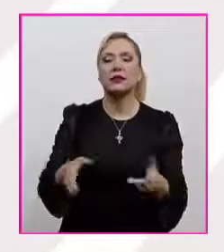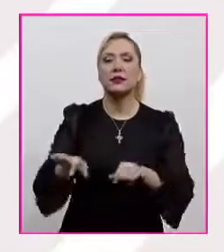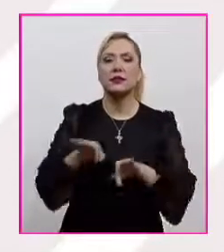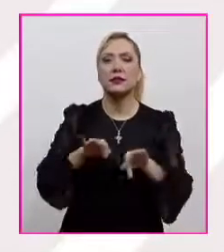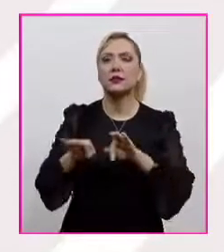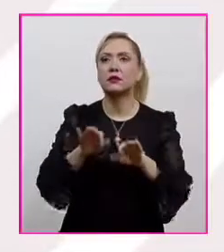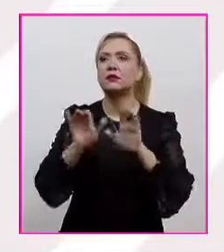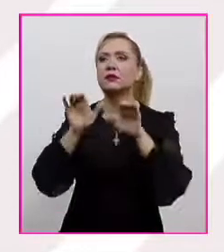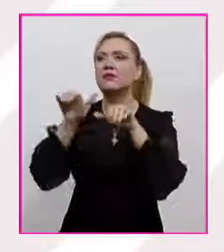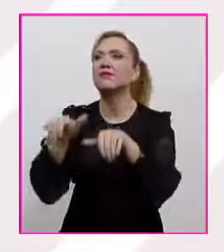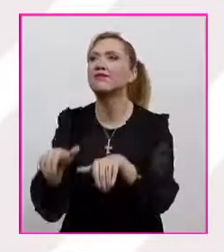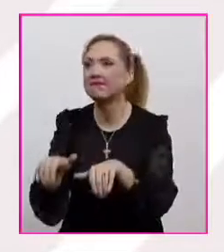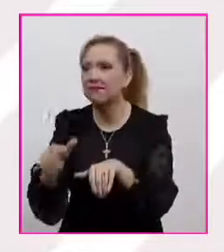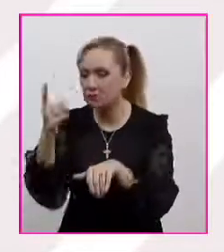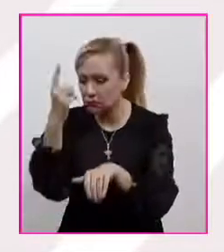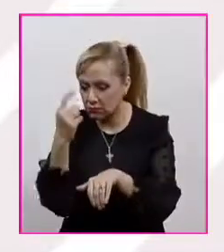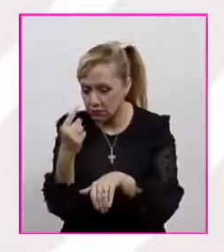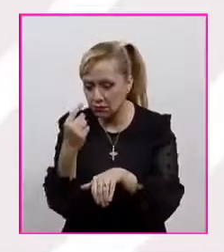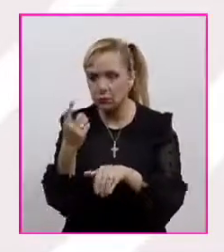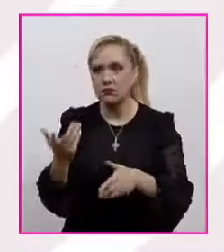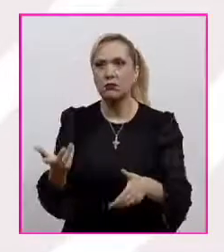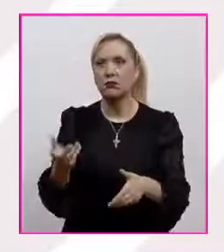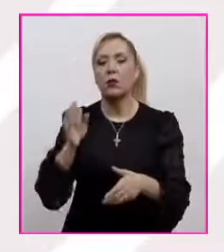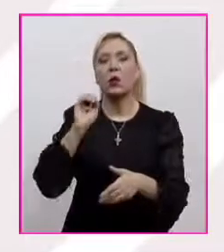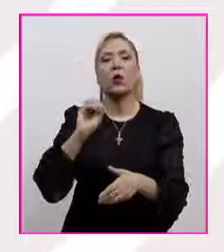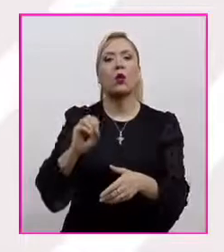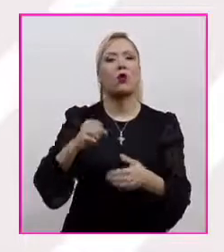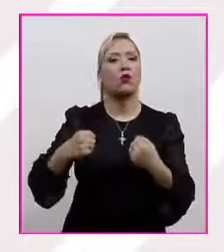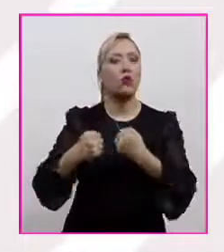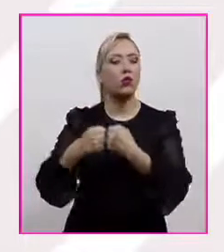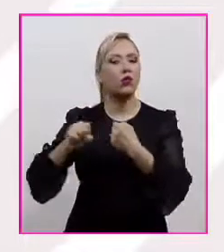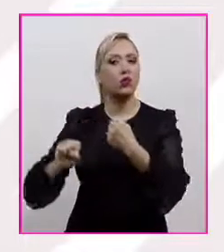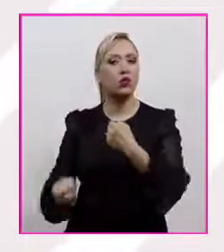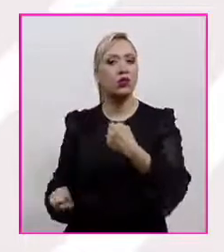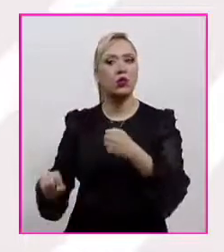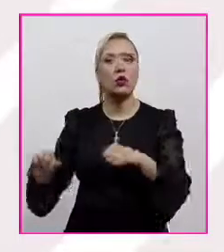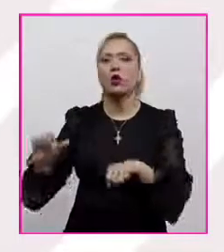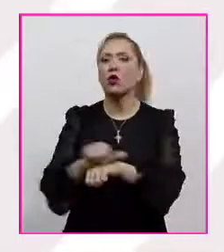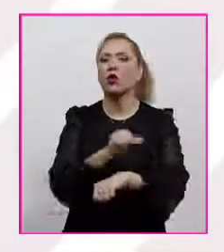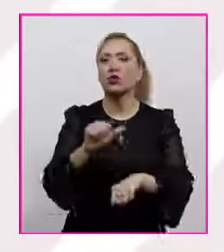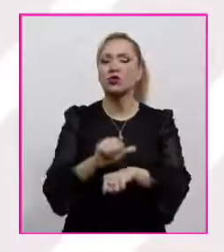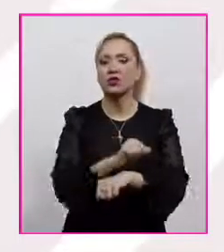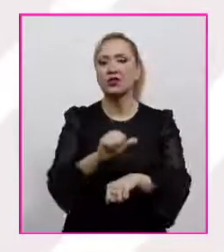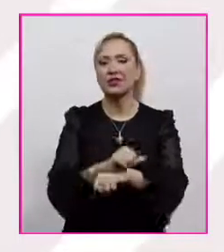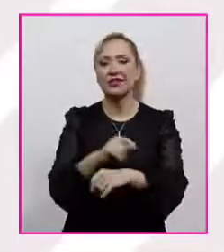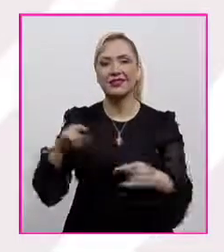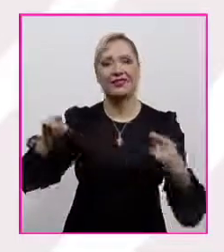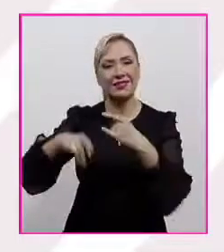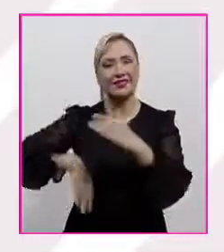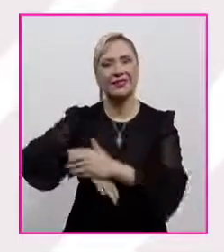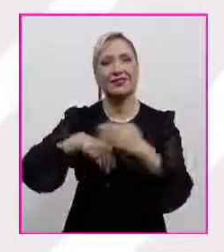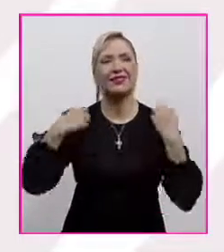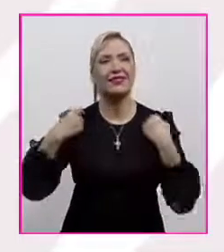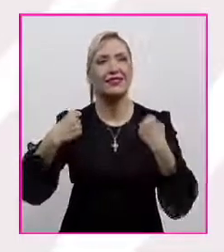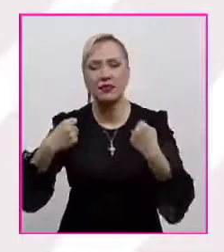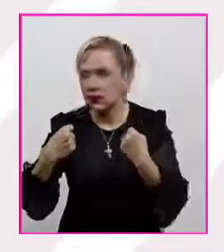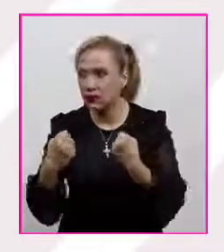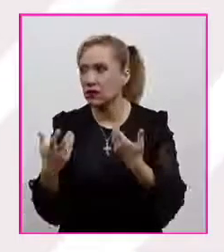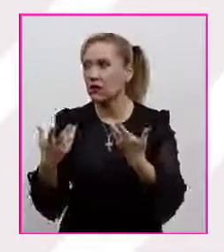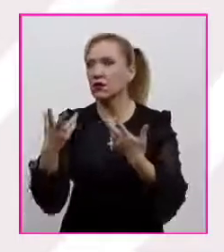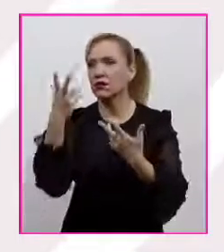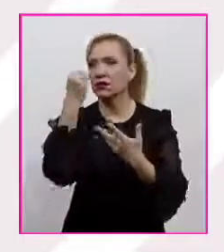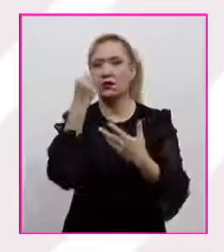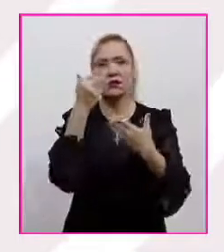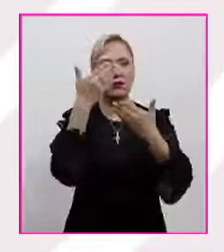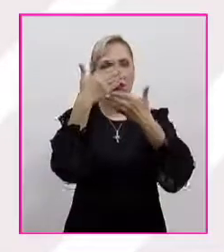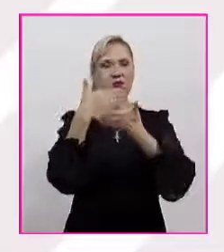pues en Frontera Sur bloquearon carretera y están limitando el acceso por parte de los